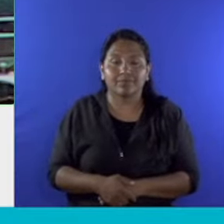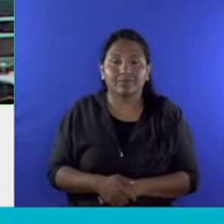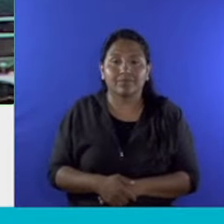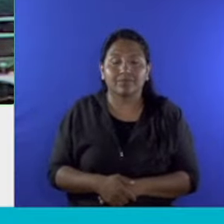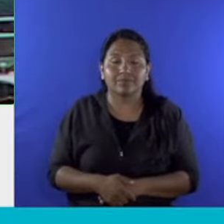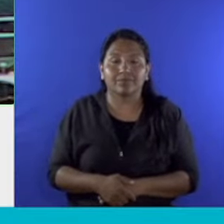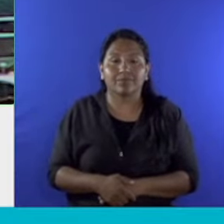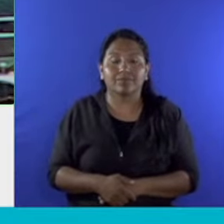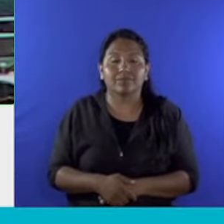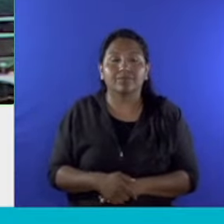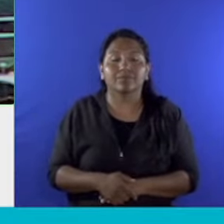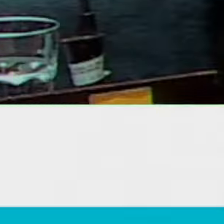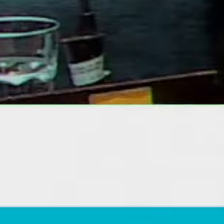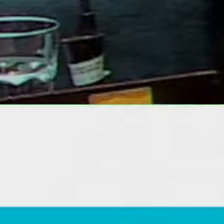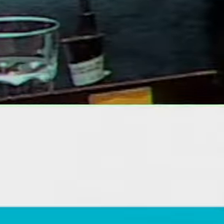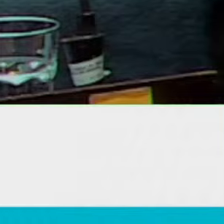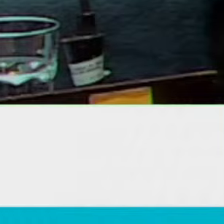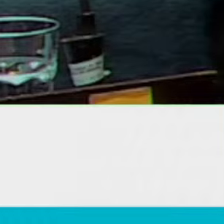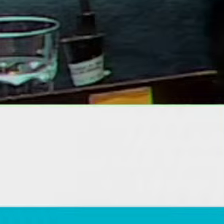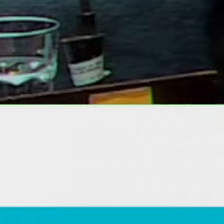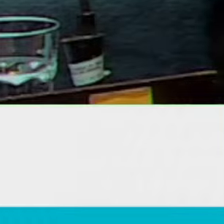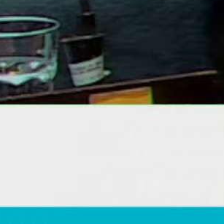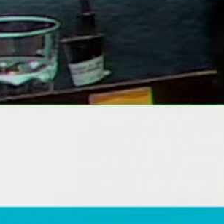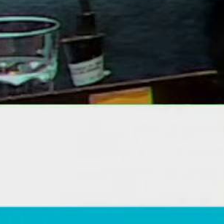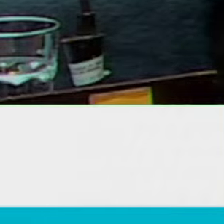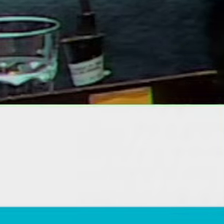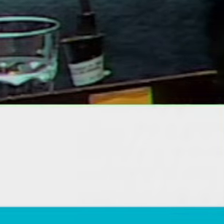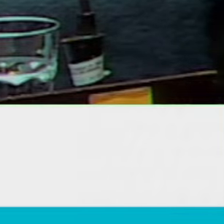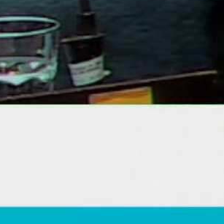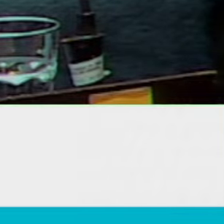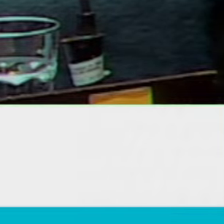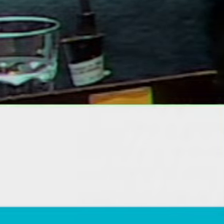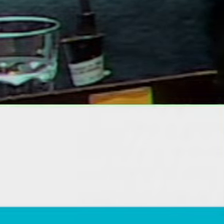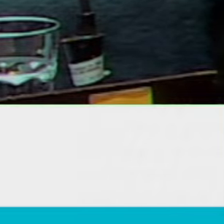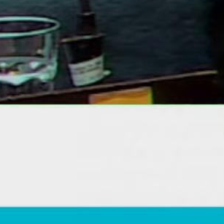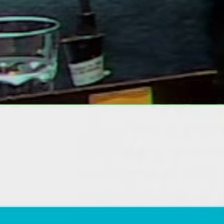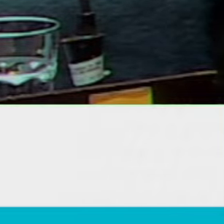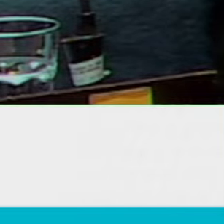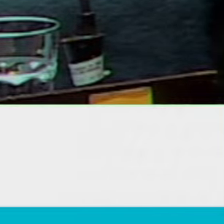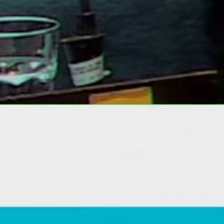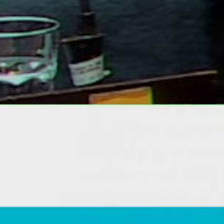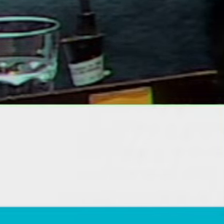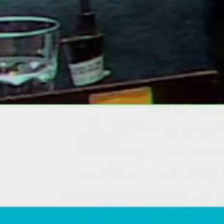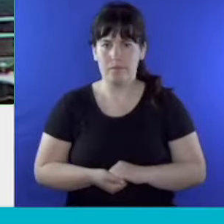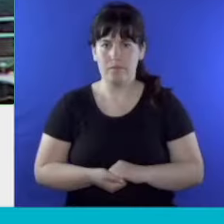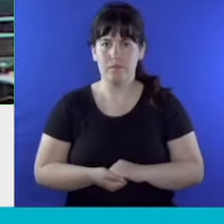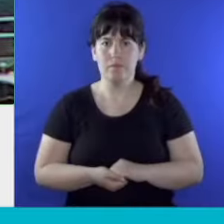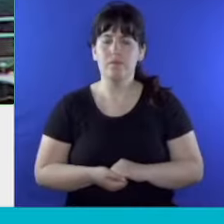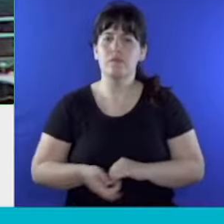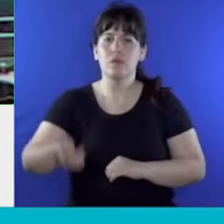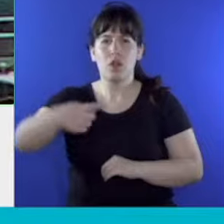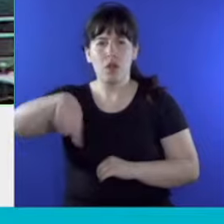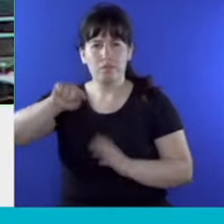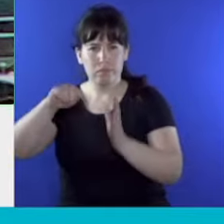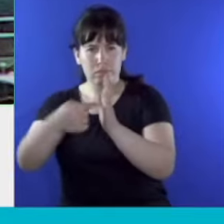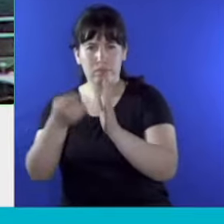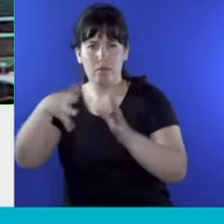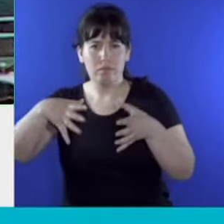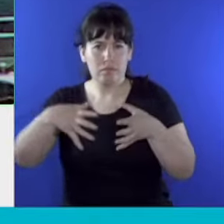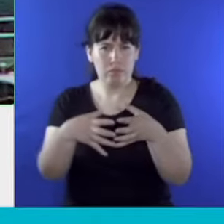que tiene un gobierno de Cambiemos, donde rige el PRO. Bueno,